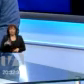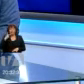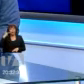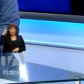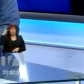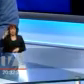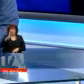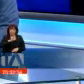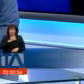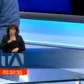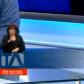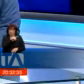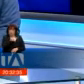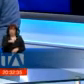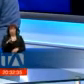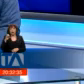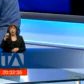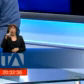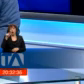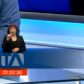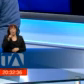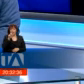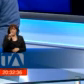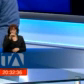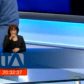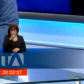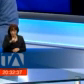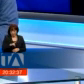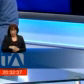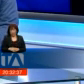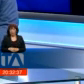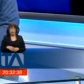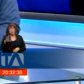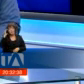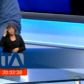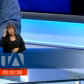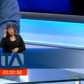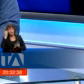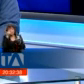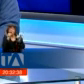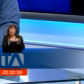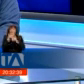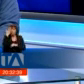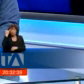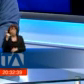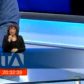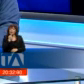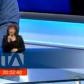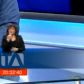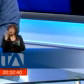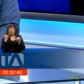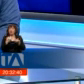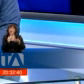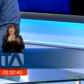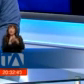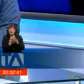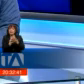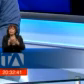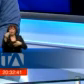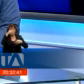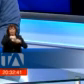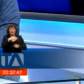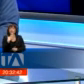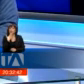del técnico informático Olavini y el cónsul de Suecia en Ecuador muestran preocupación por las condiciones en las que se encuentra Vini en el interior